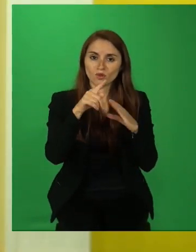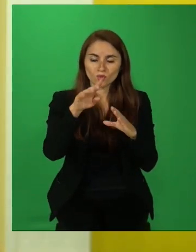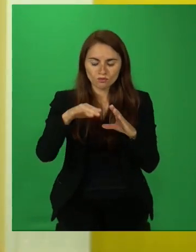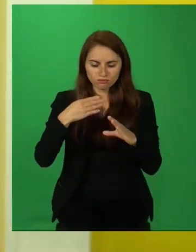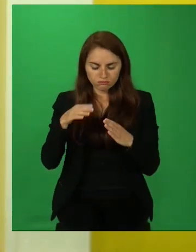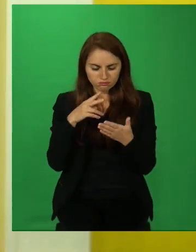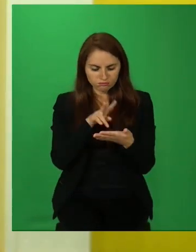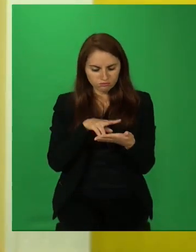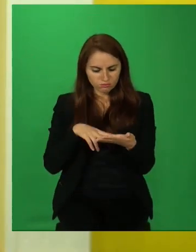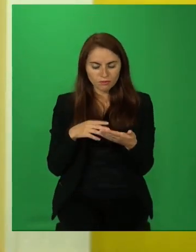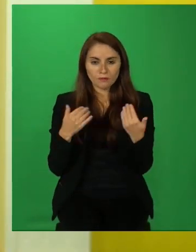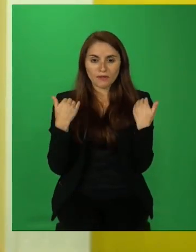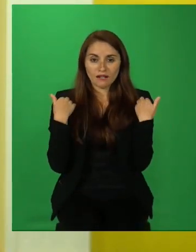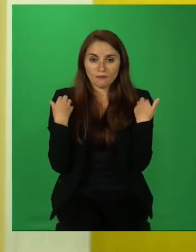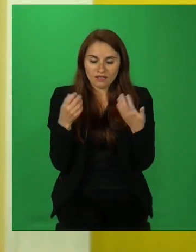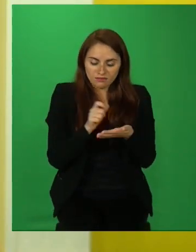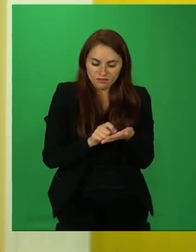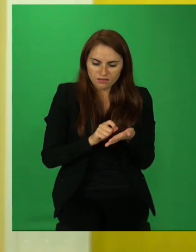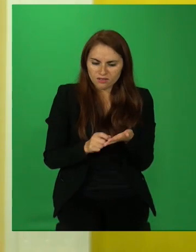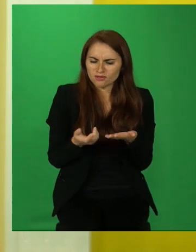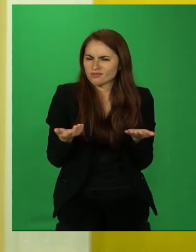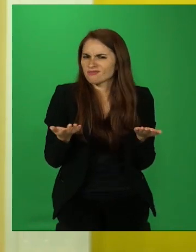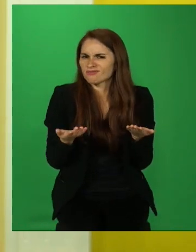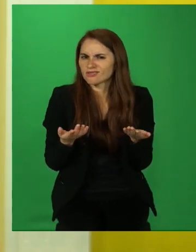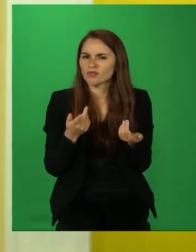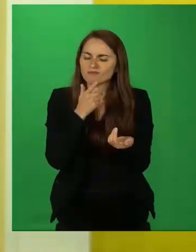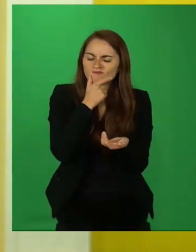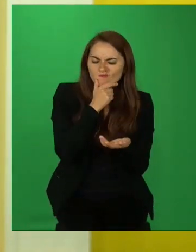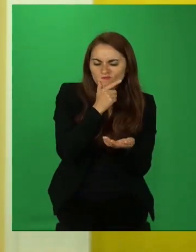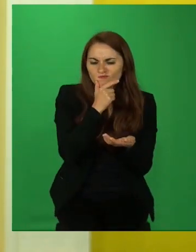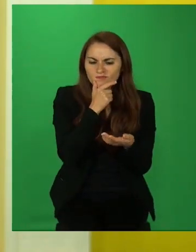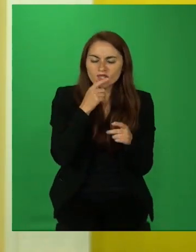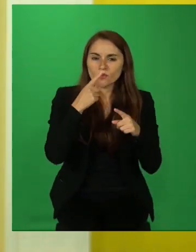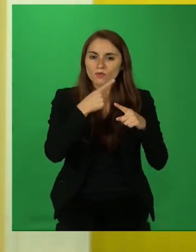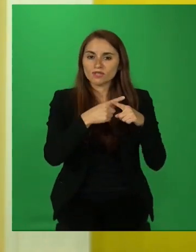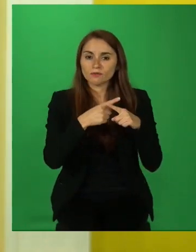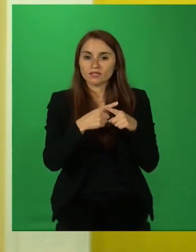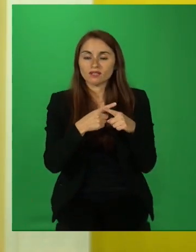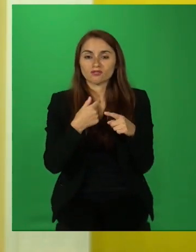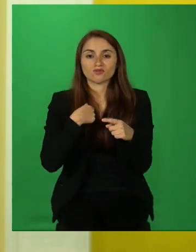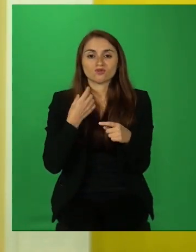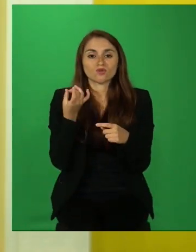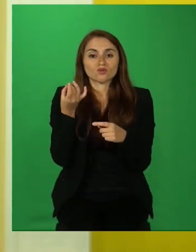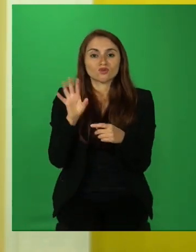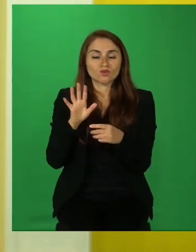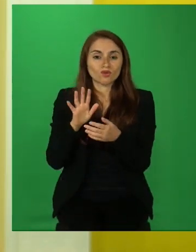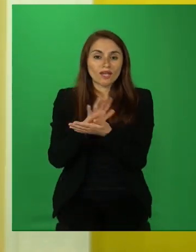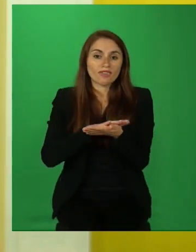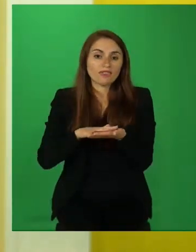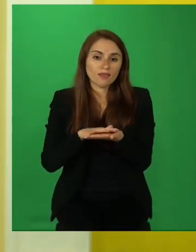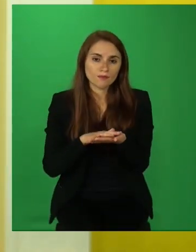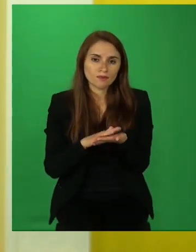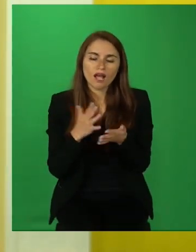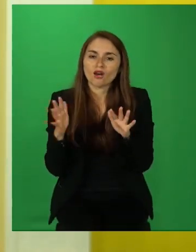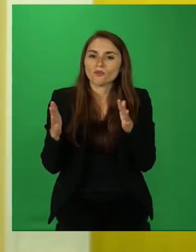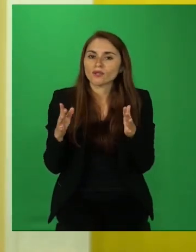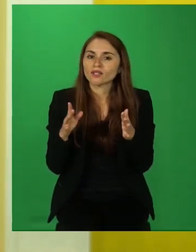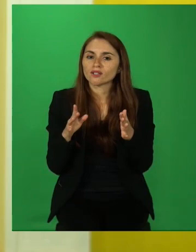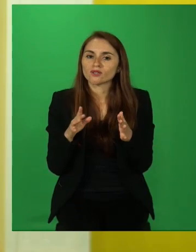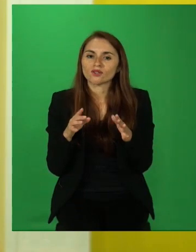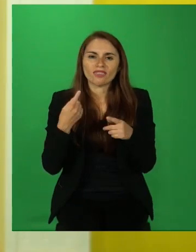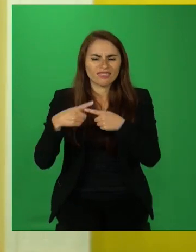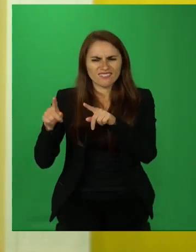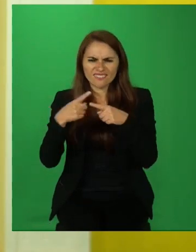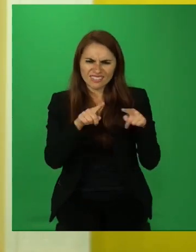y no solamente te vas a estar preguntando las multiplicaciones que yo te di como ejemplo anteriormente tal vez va a plantear en